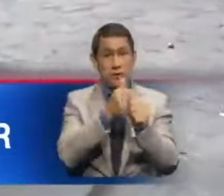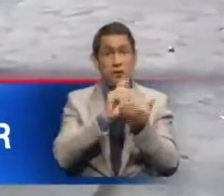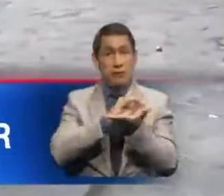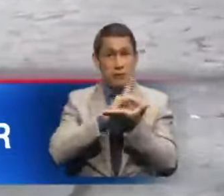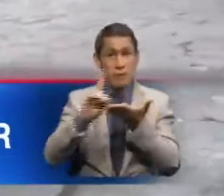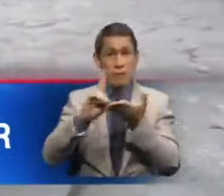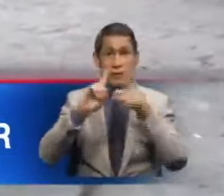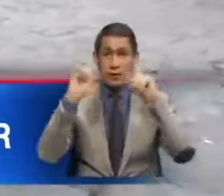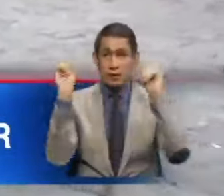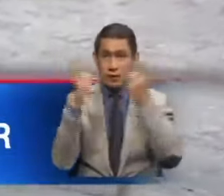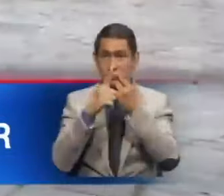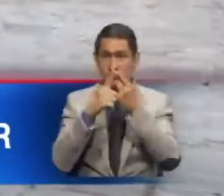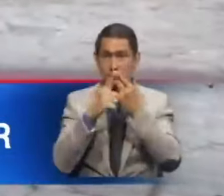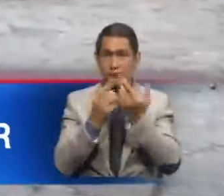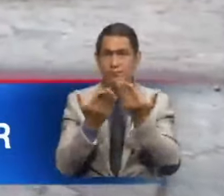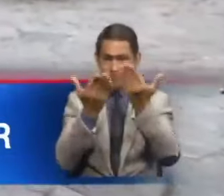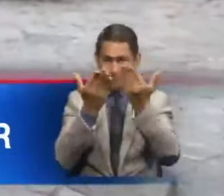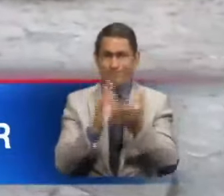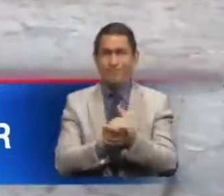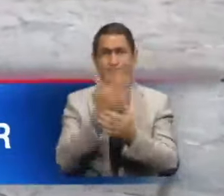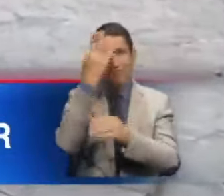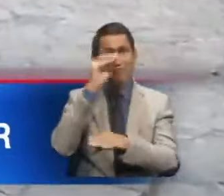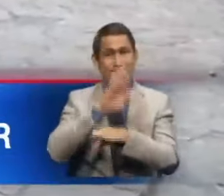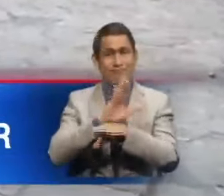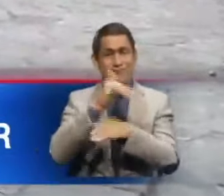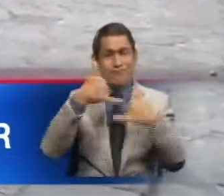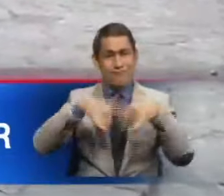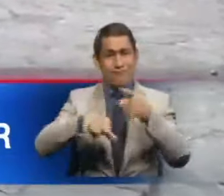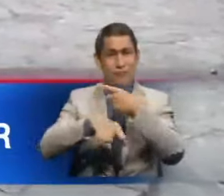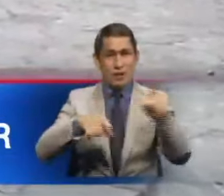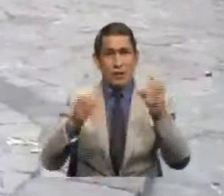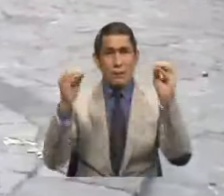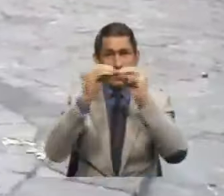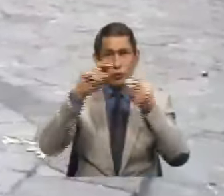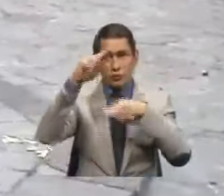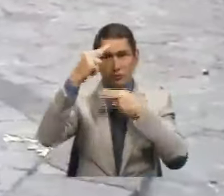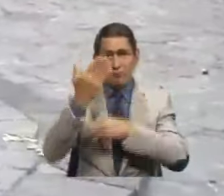Viernes Santo. Compañeros en estudios, muy buenas tardes. Continúen ustedes con más información desde Base Central.